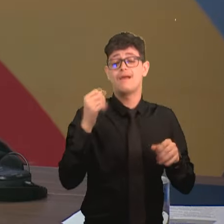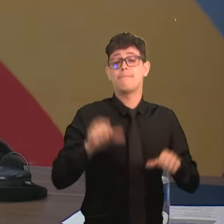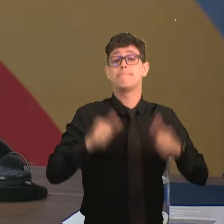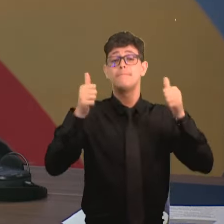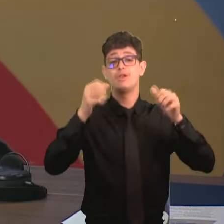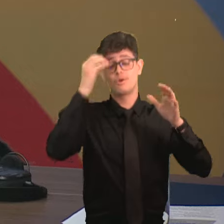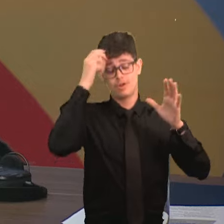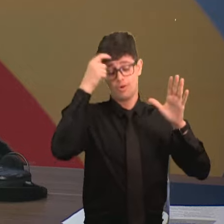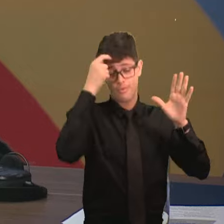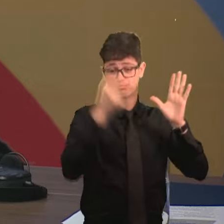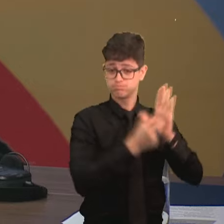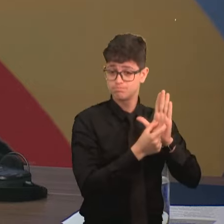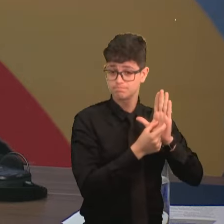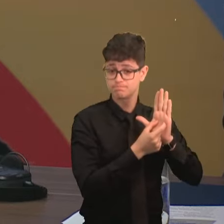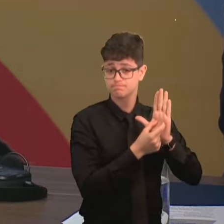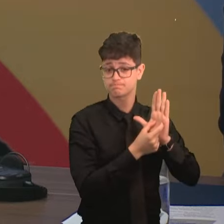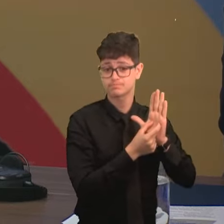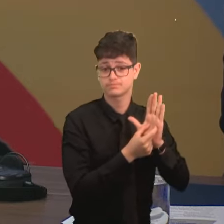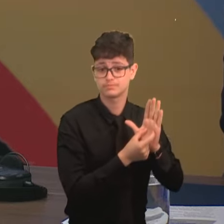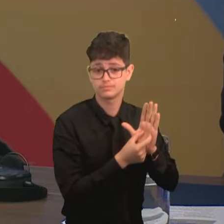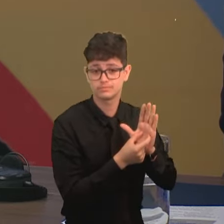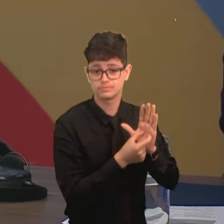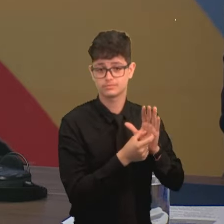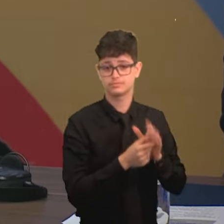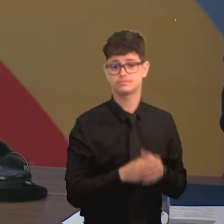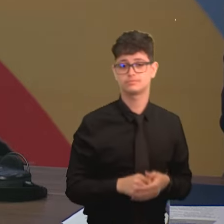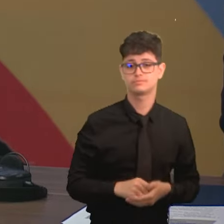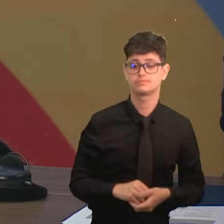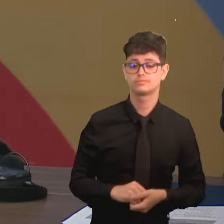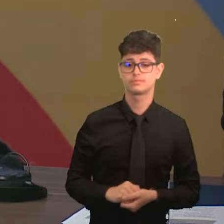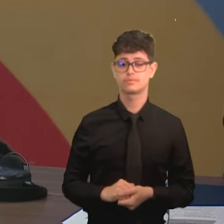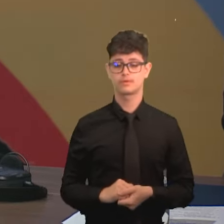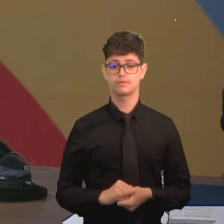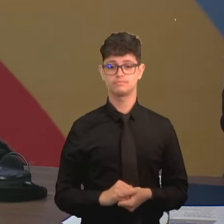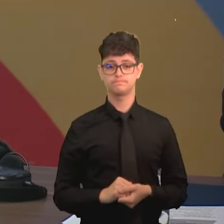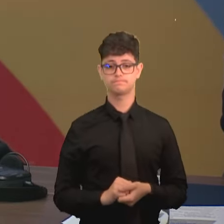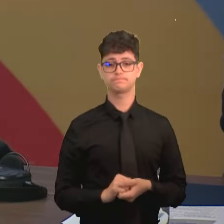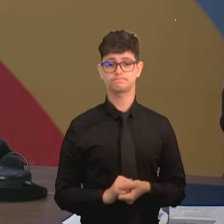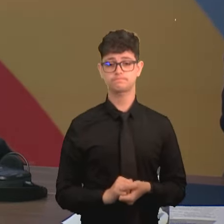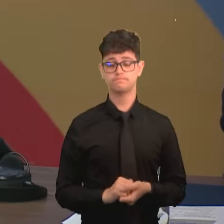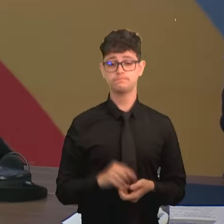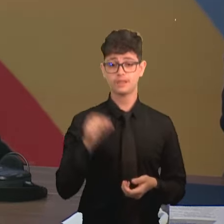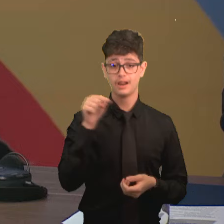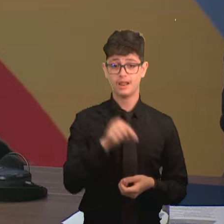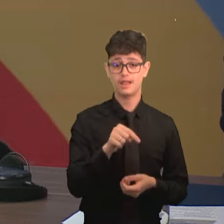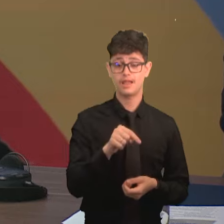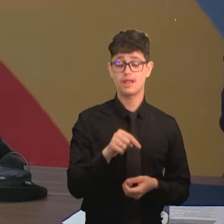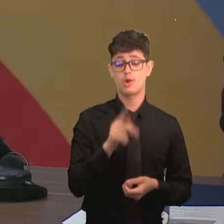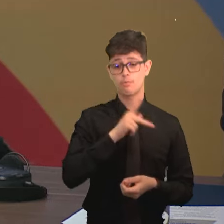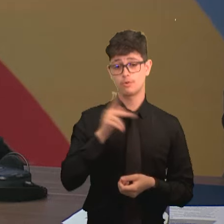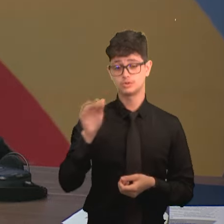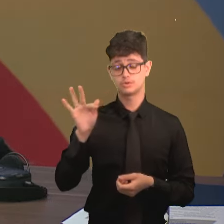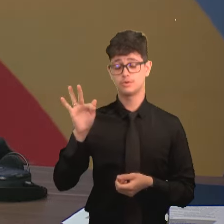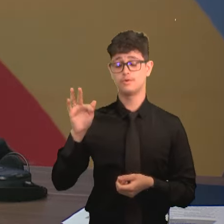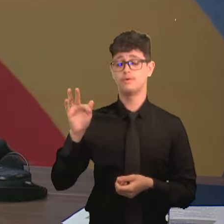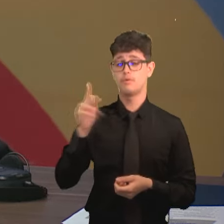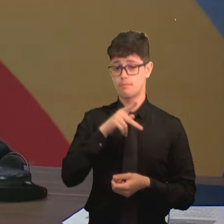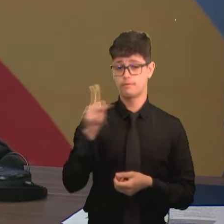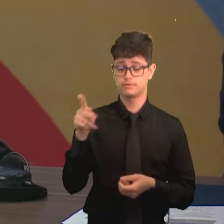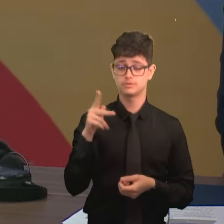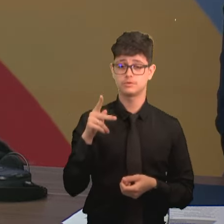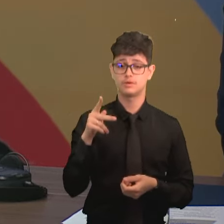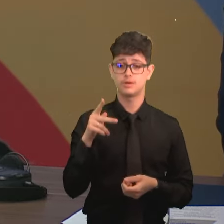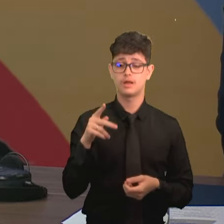país. Como una especie, como si fuera algo que iría a